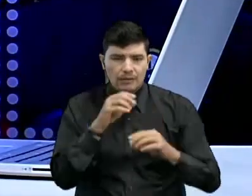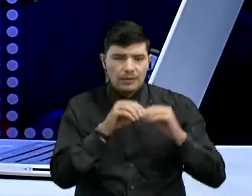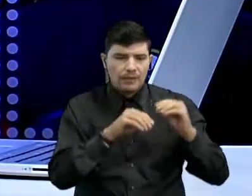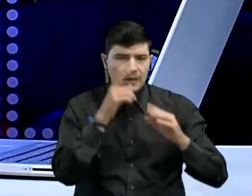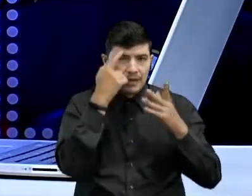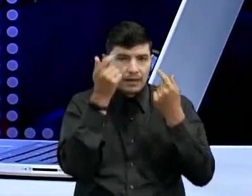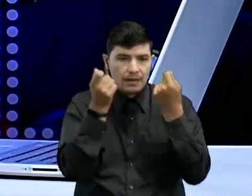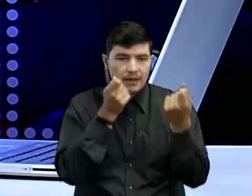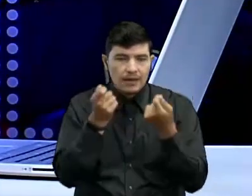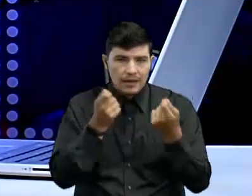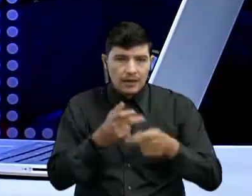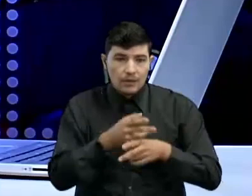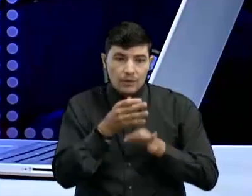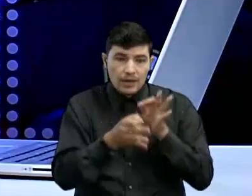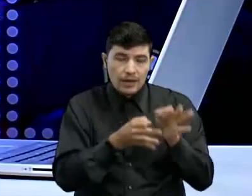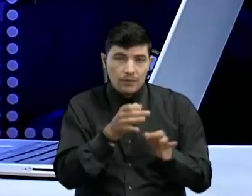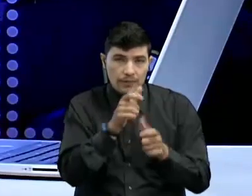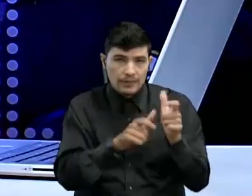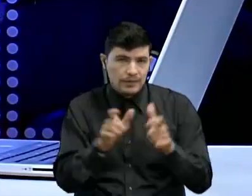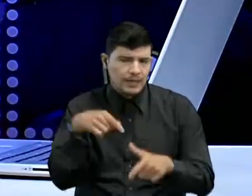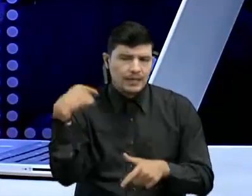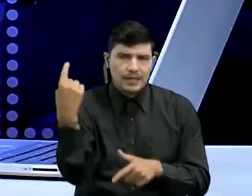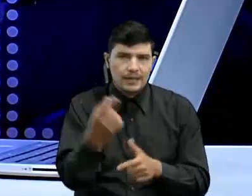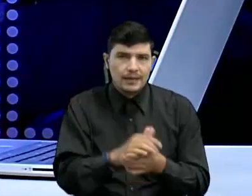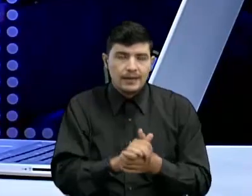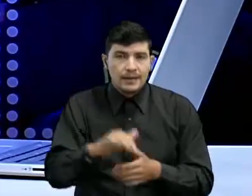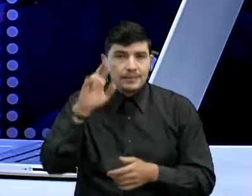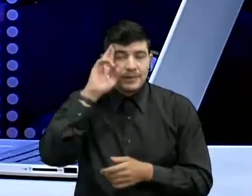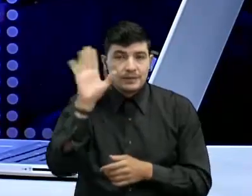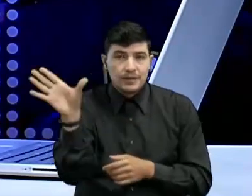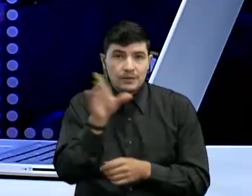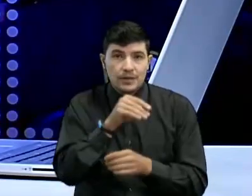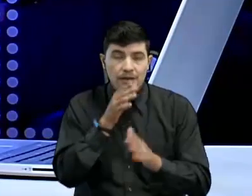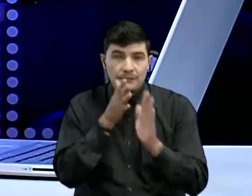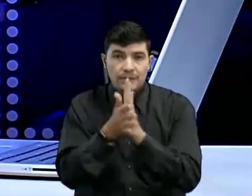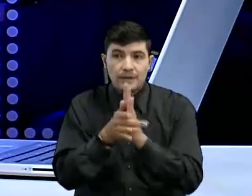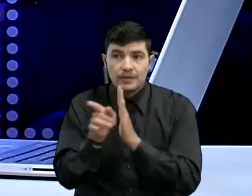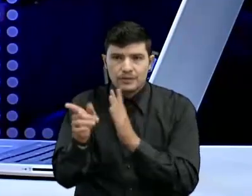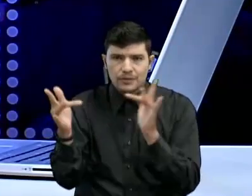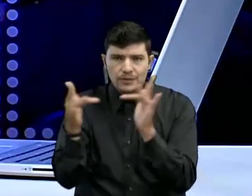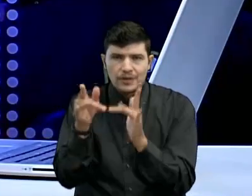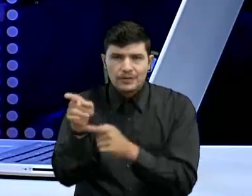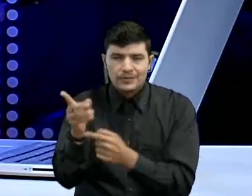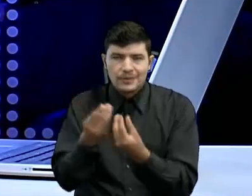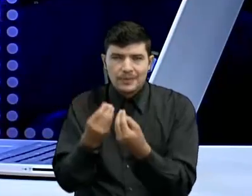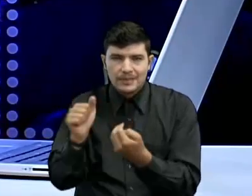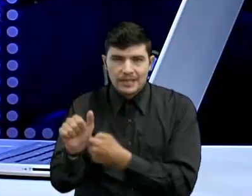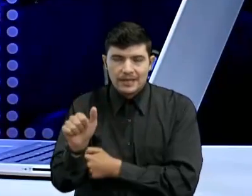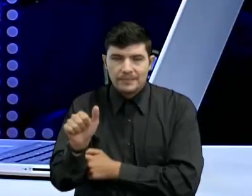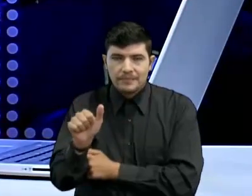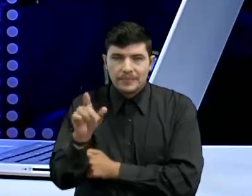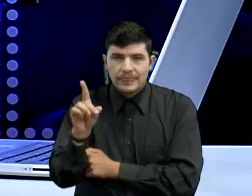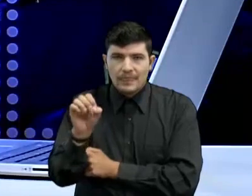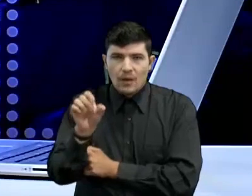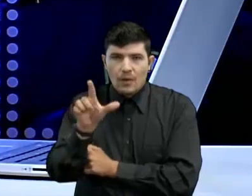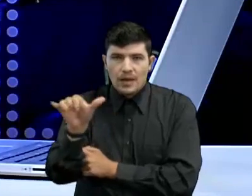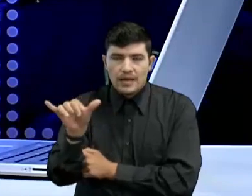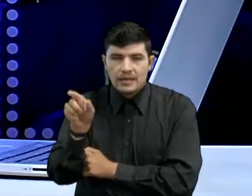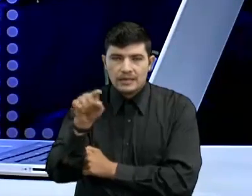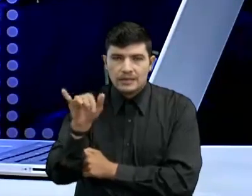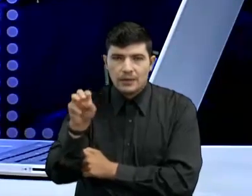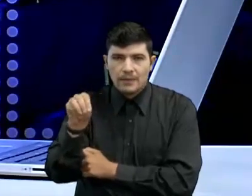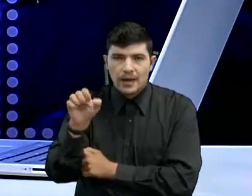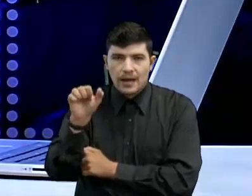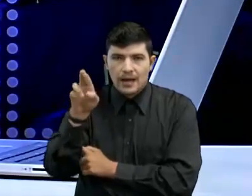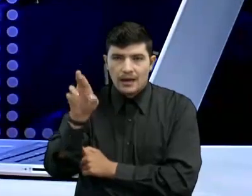para proteger a propios y extranjeros. Para ampliar la información, hacemos contacto con nuestra corresponsal en la ciudad nitrada, Dolicio Maraniño.